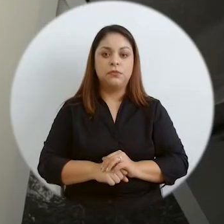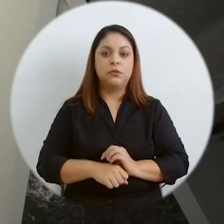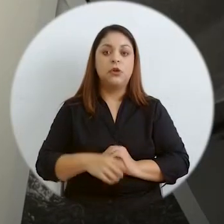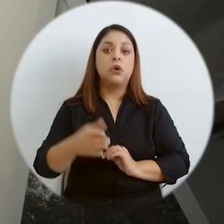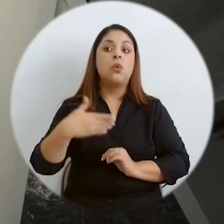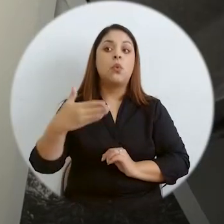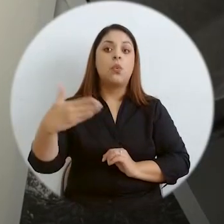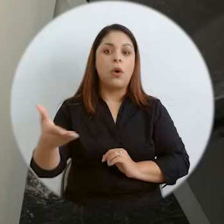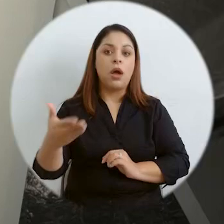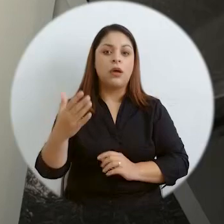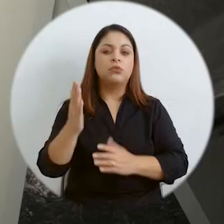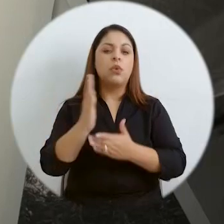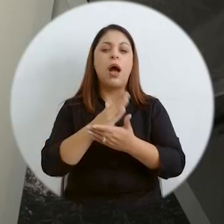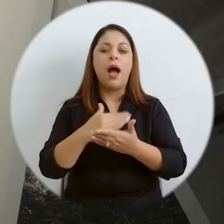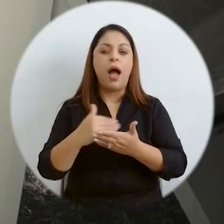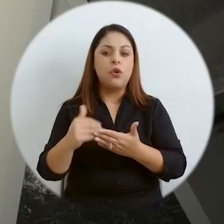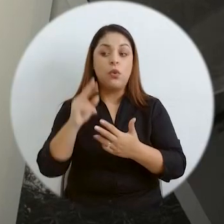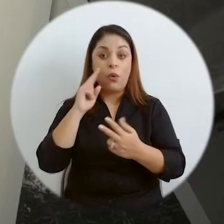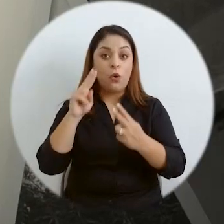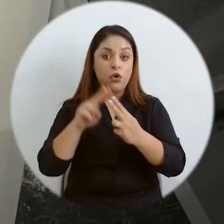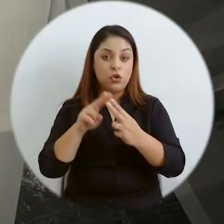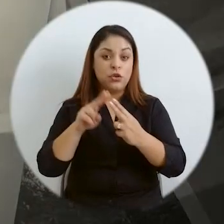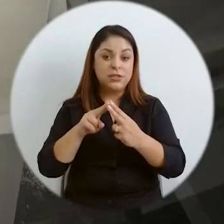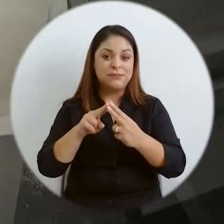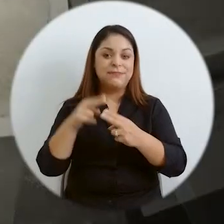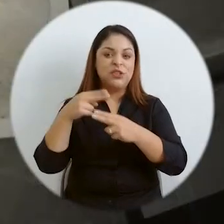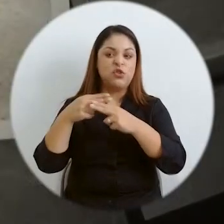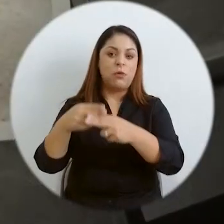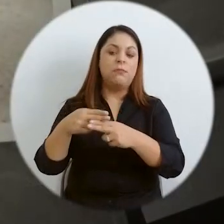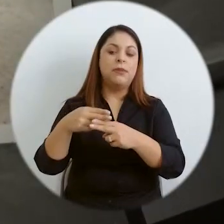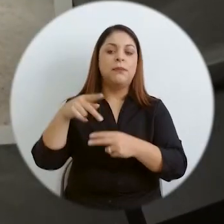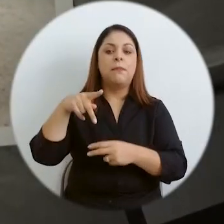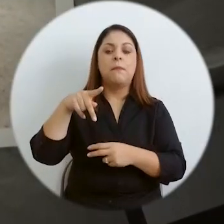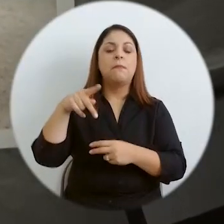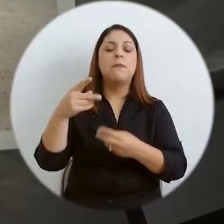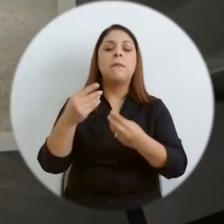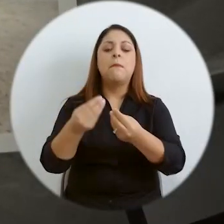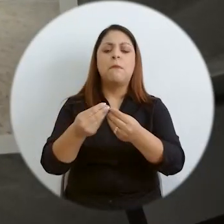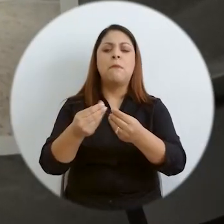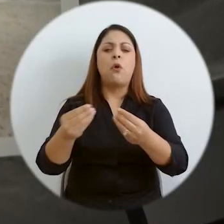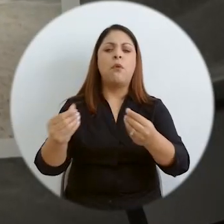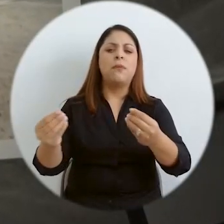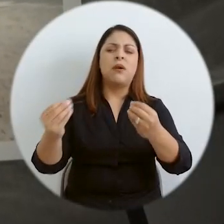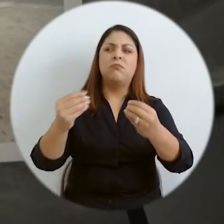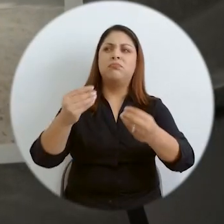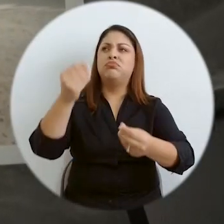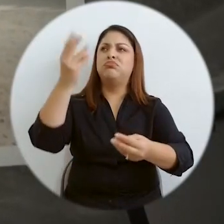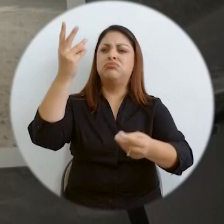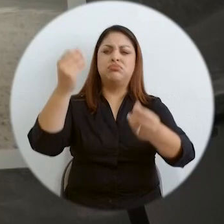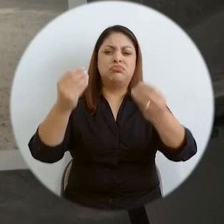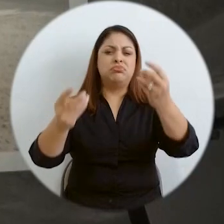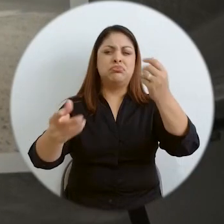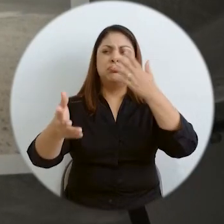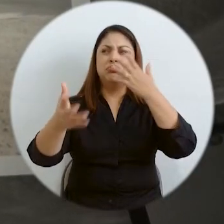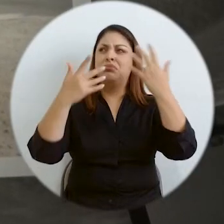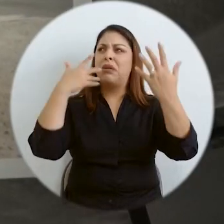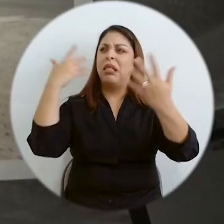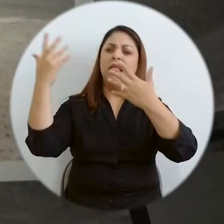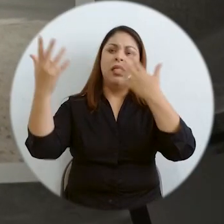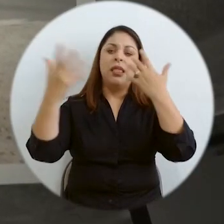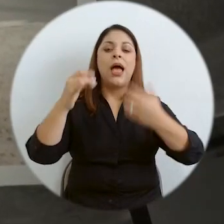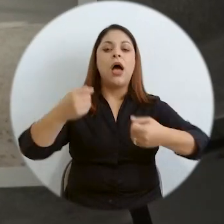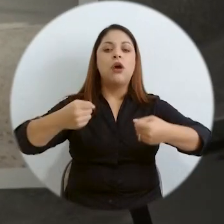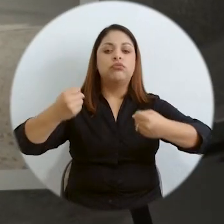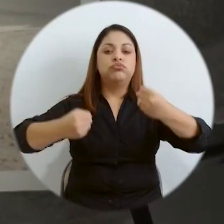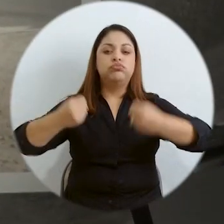cuando algo que se conoce comúnmente como el polvazar que